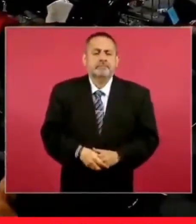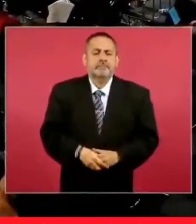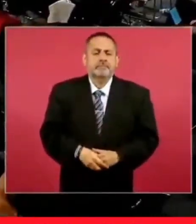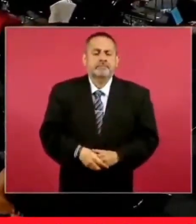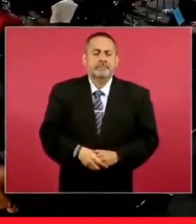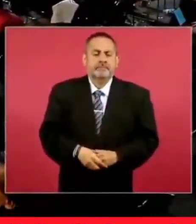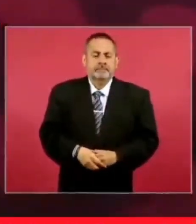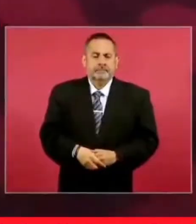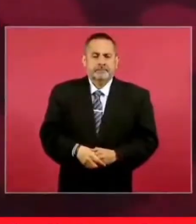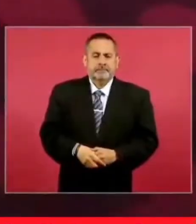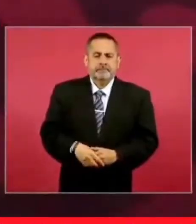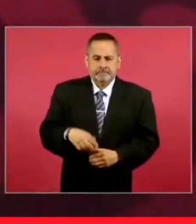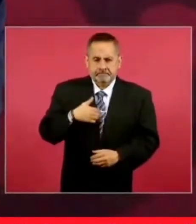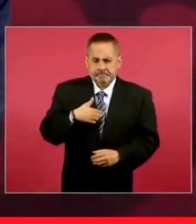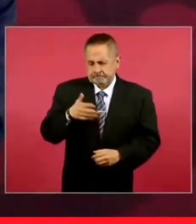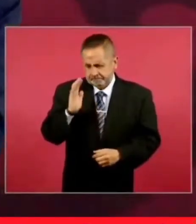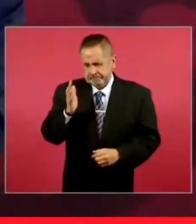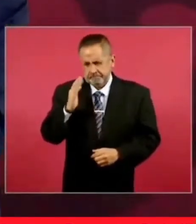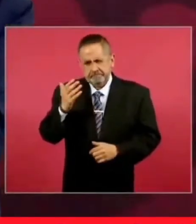Isabel.